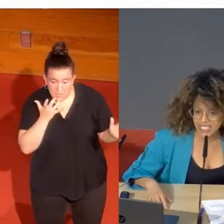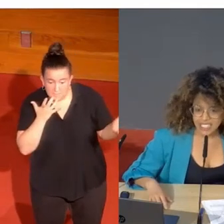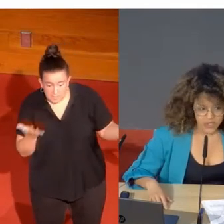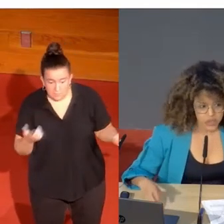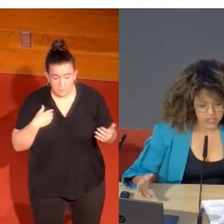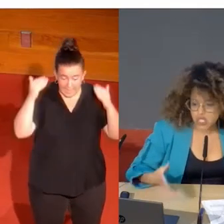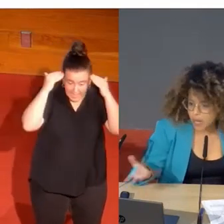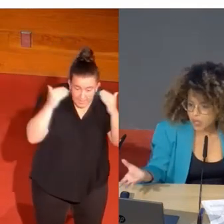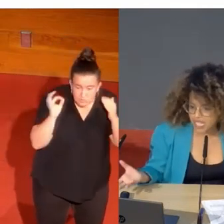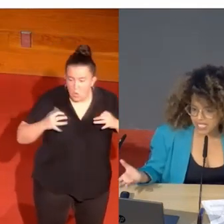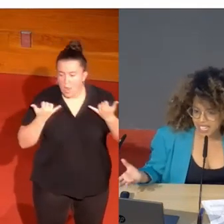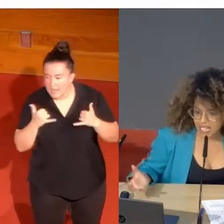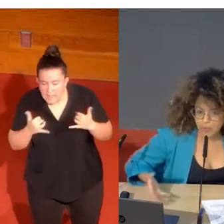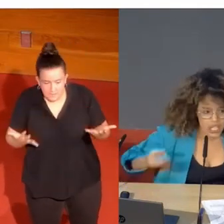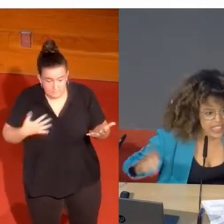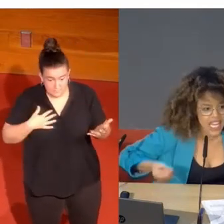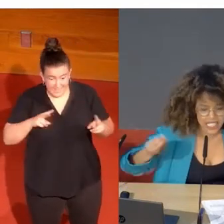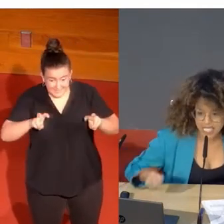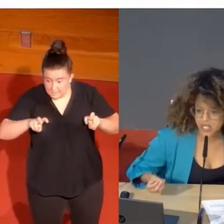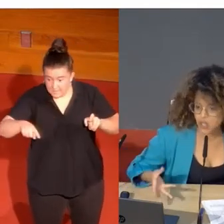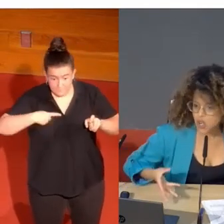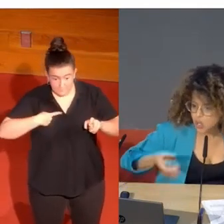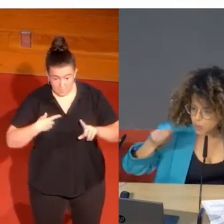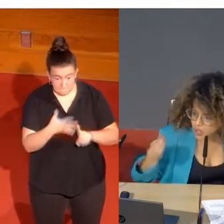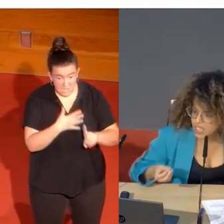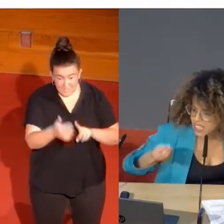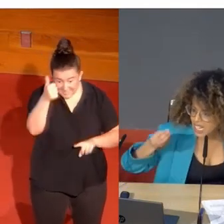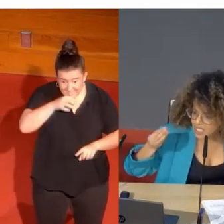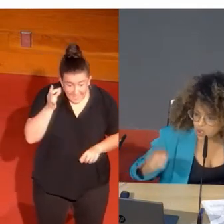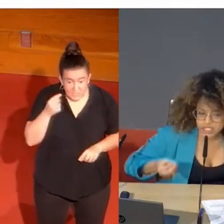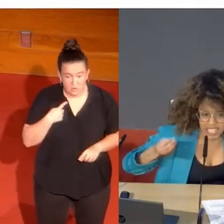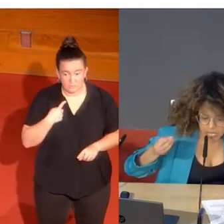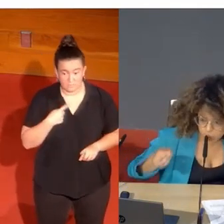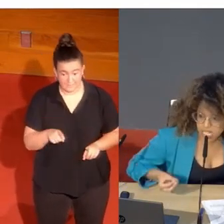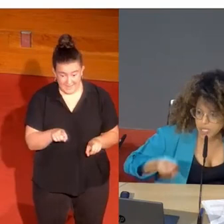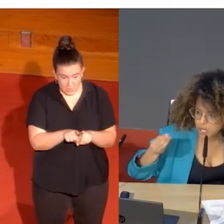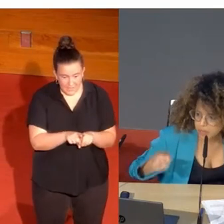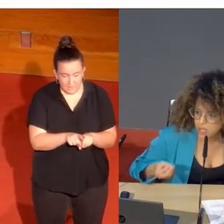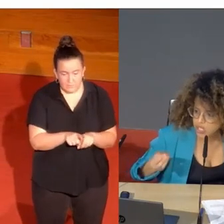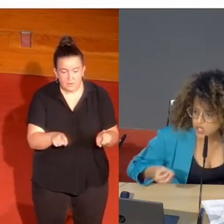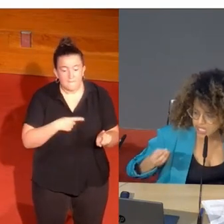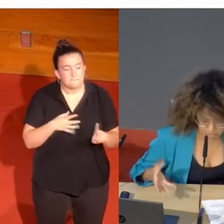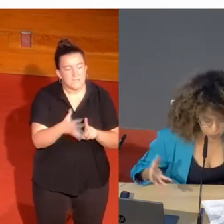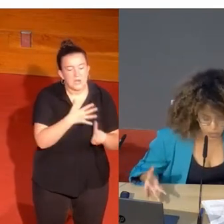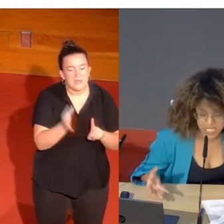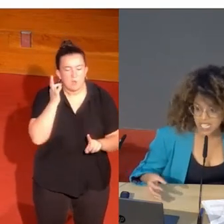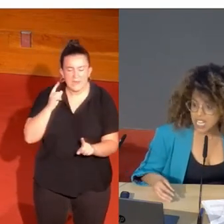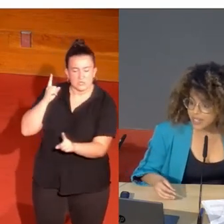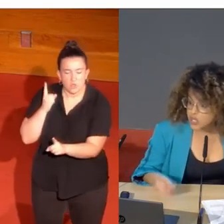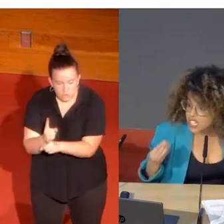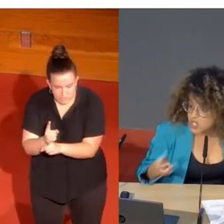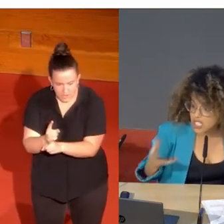Argelia donde no se aborda la la violencia de género como violencia contra las mujeres por el mero hecho de nacer